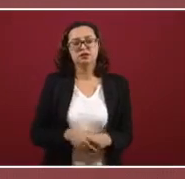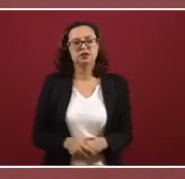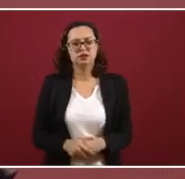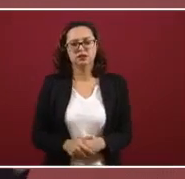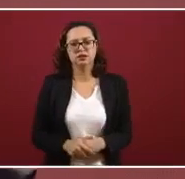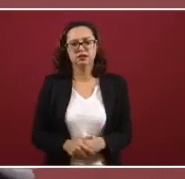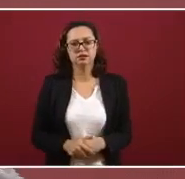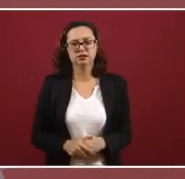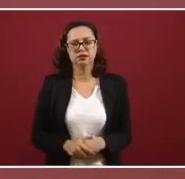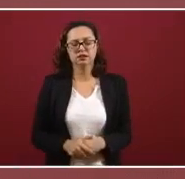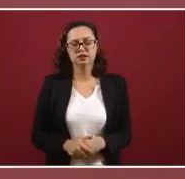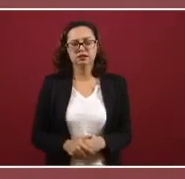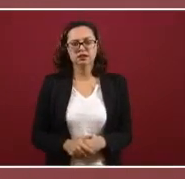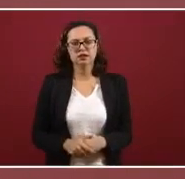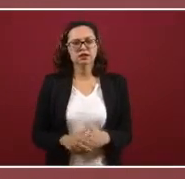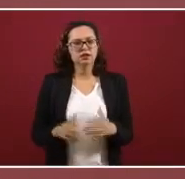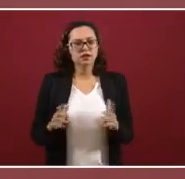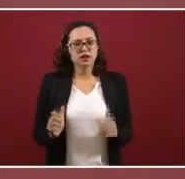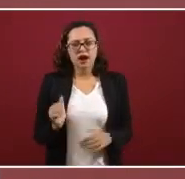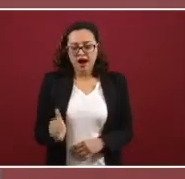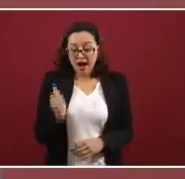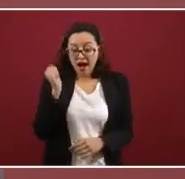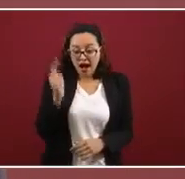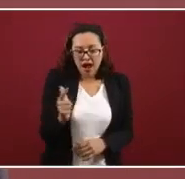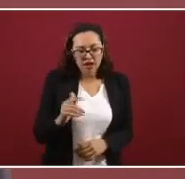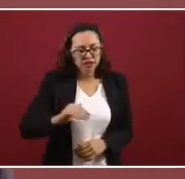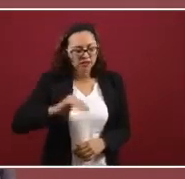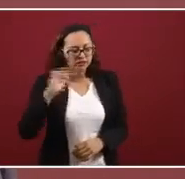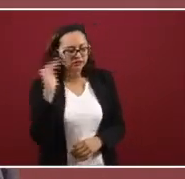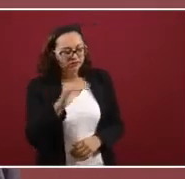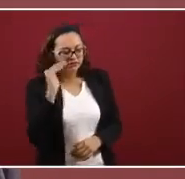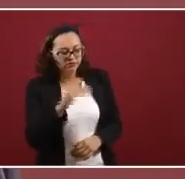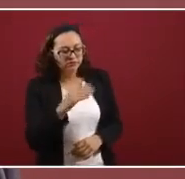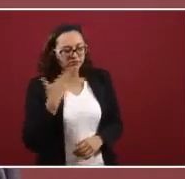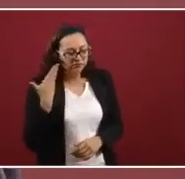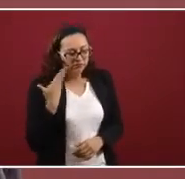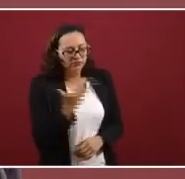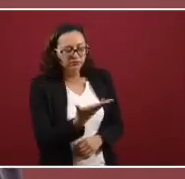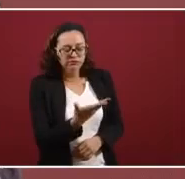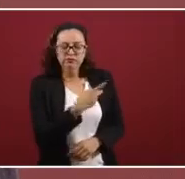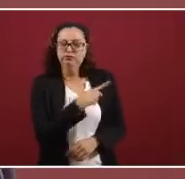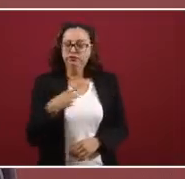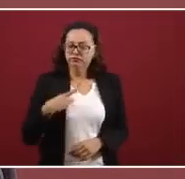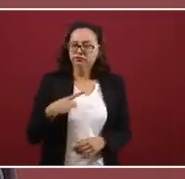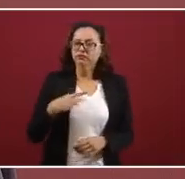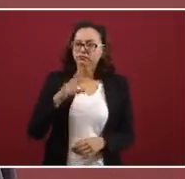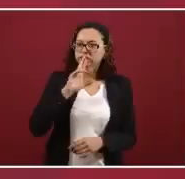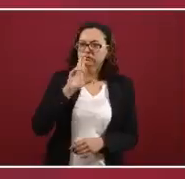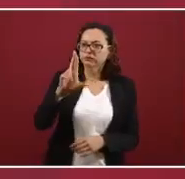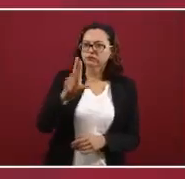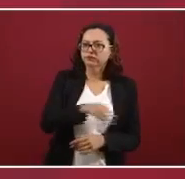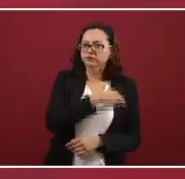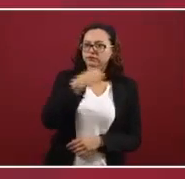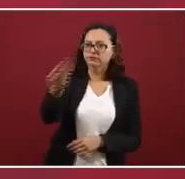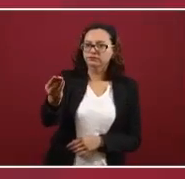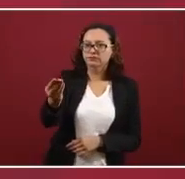que se haga, se atienda y todo lo